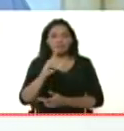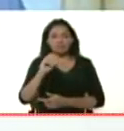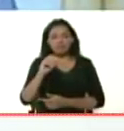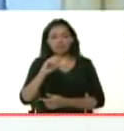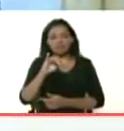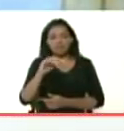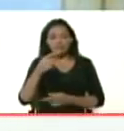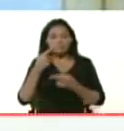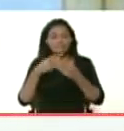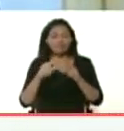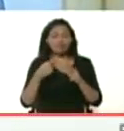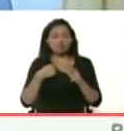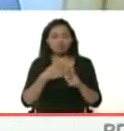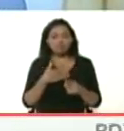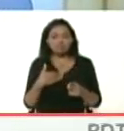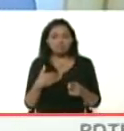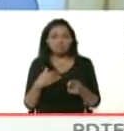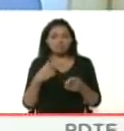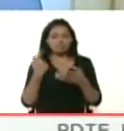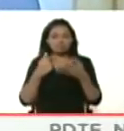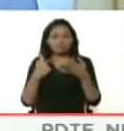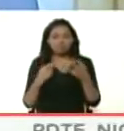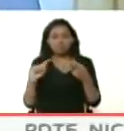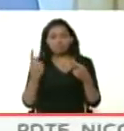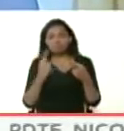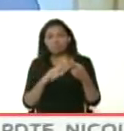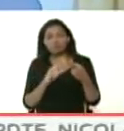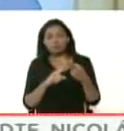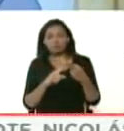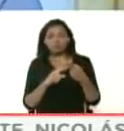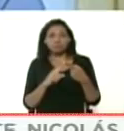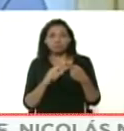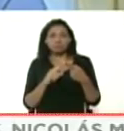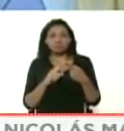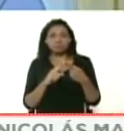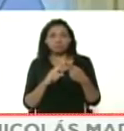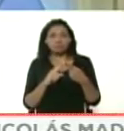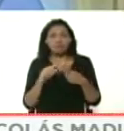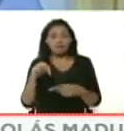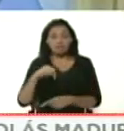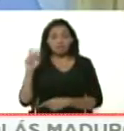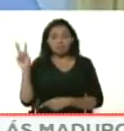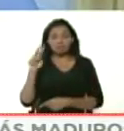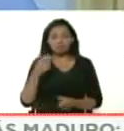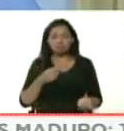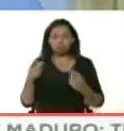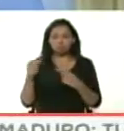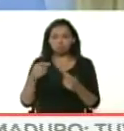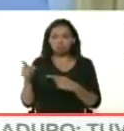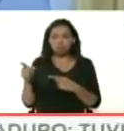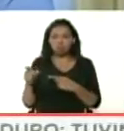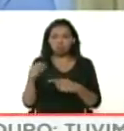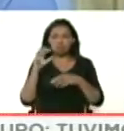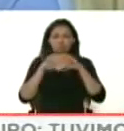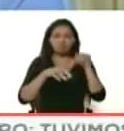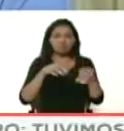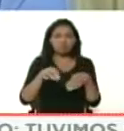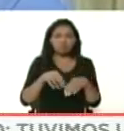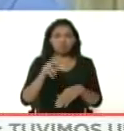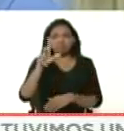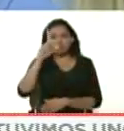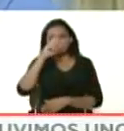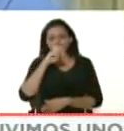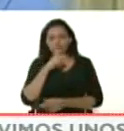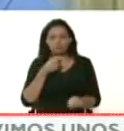pero quisiera hacer como varios tips, ¿no? El primero de ellos es que en Venezuela no se importa ganado desde hace aproximadamente